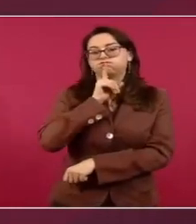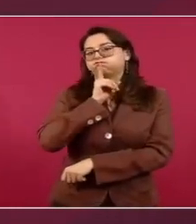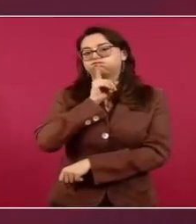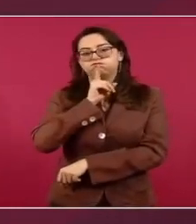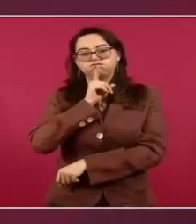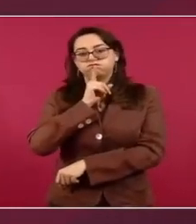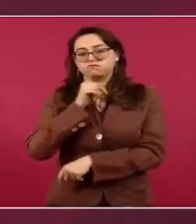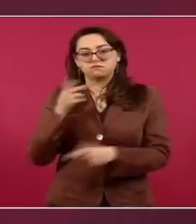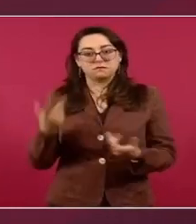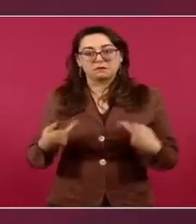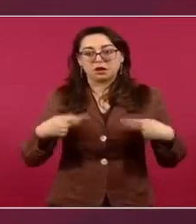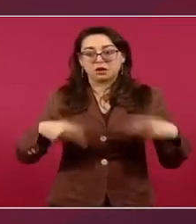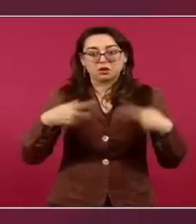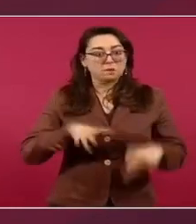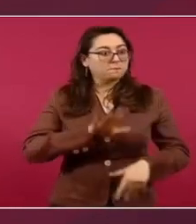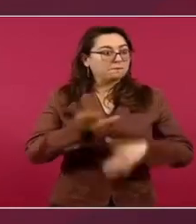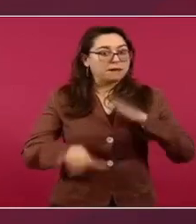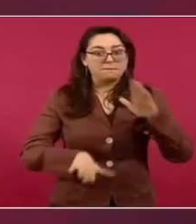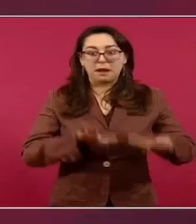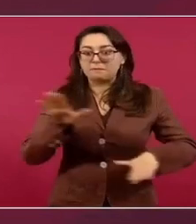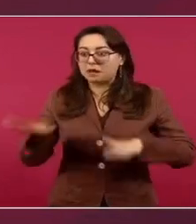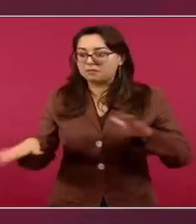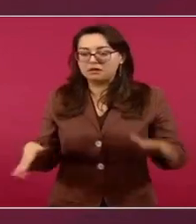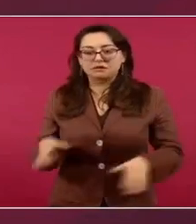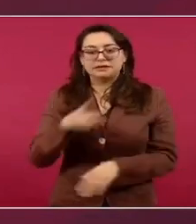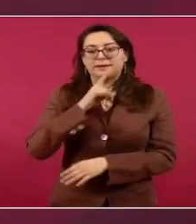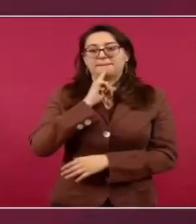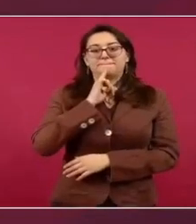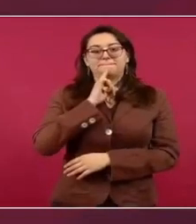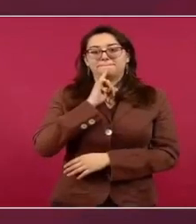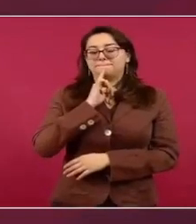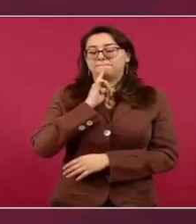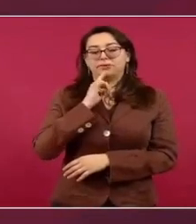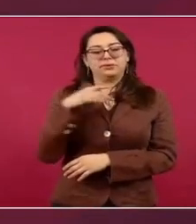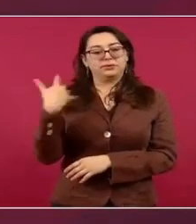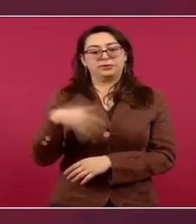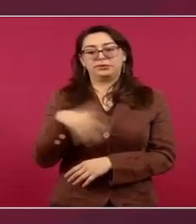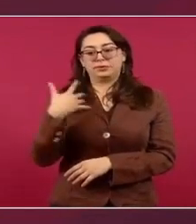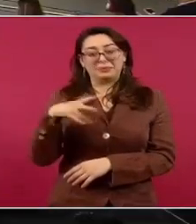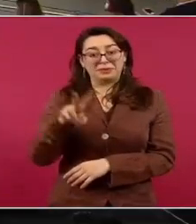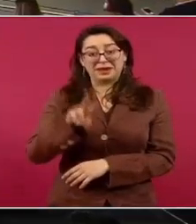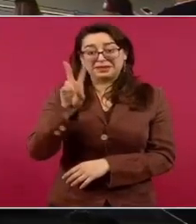y las muertes por fentanilo, que es una pandemia?